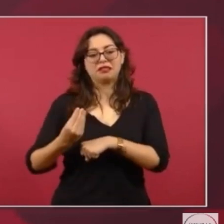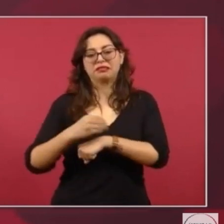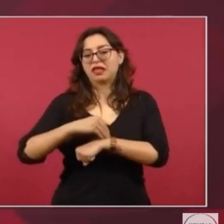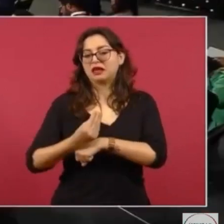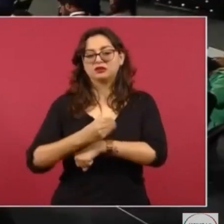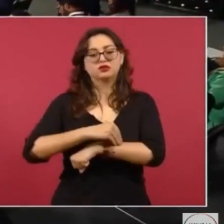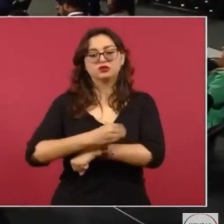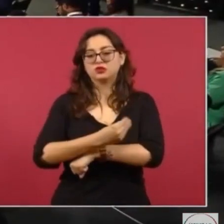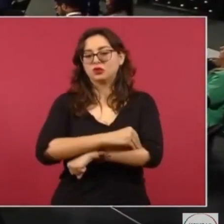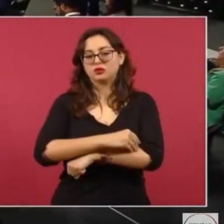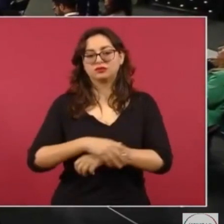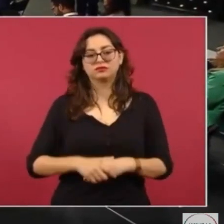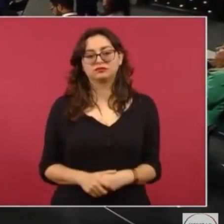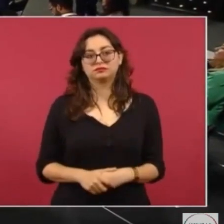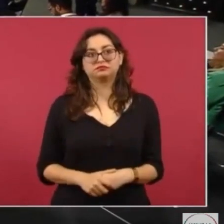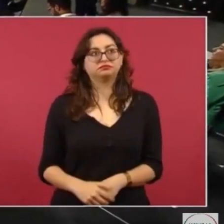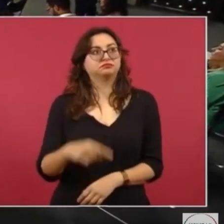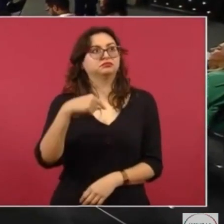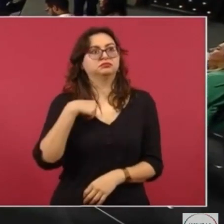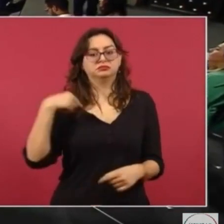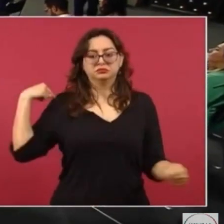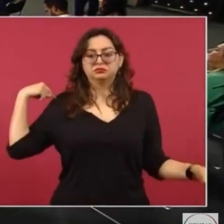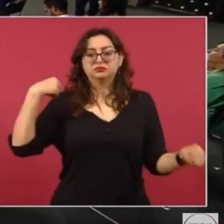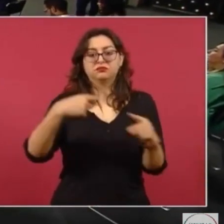En el tiempo que yo llevo aquí,